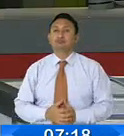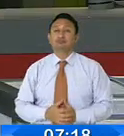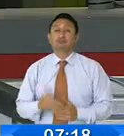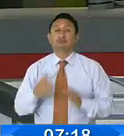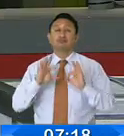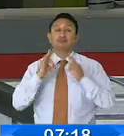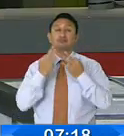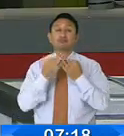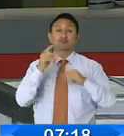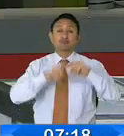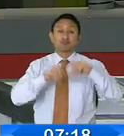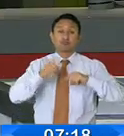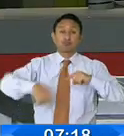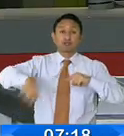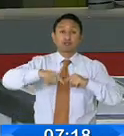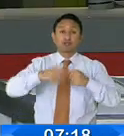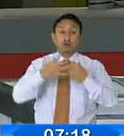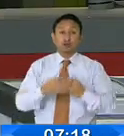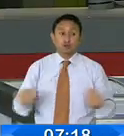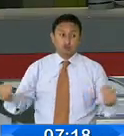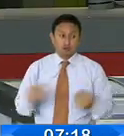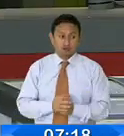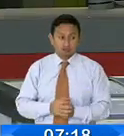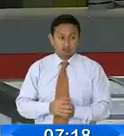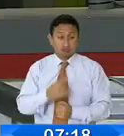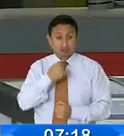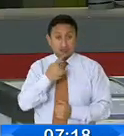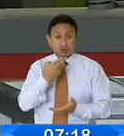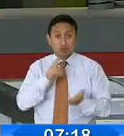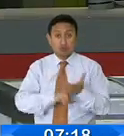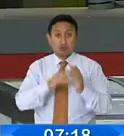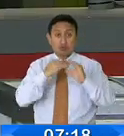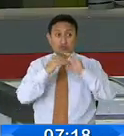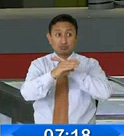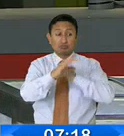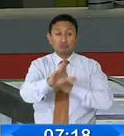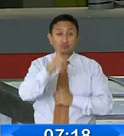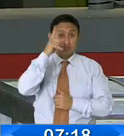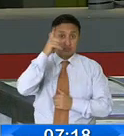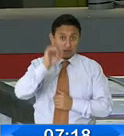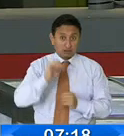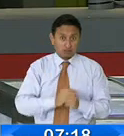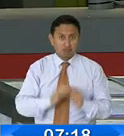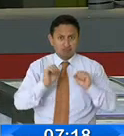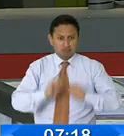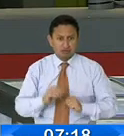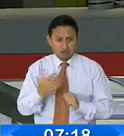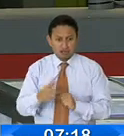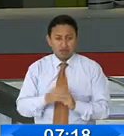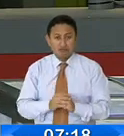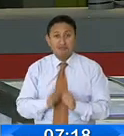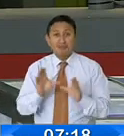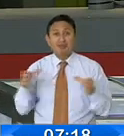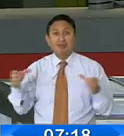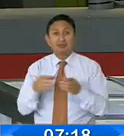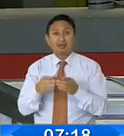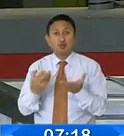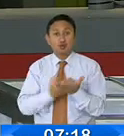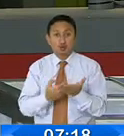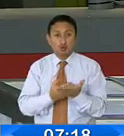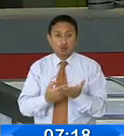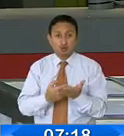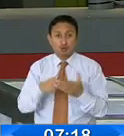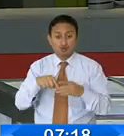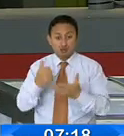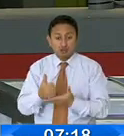Familiares y amigos de personas desaparecidas extendieron una carta al presidente Guillermo Lasso para demandar la conformación de mesas de trabajo que permitan